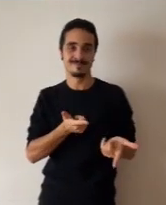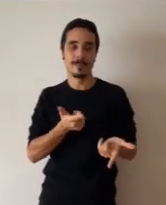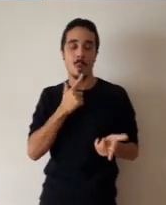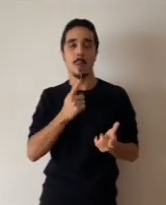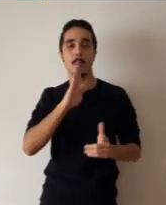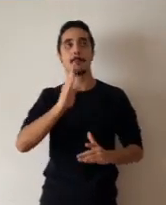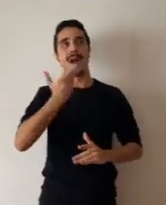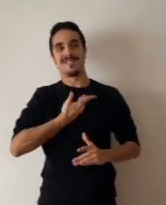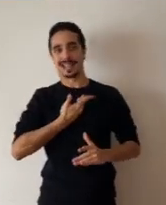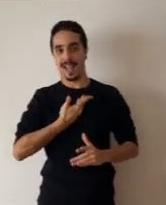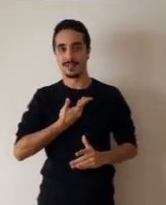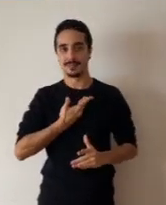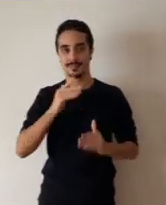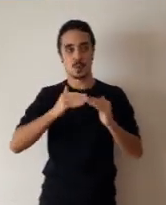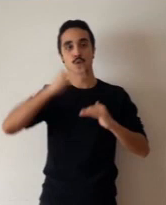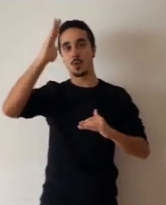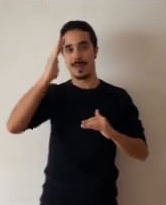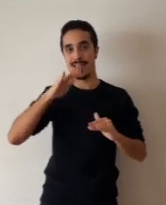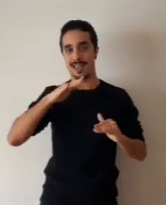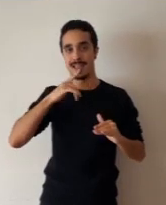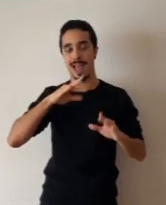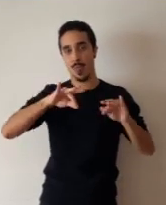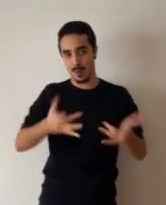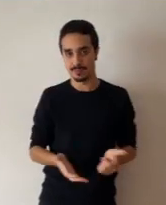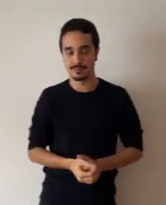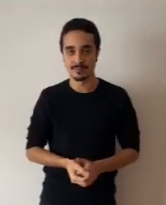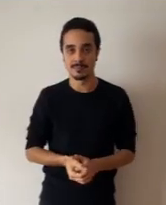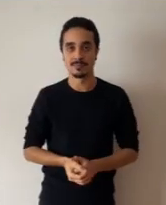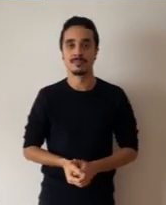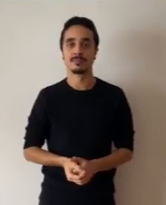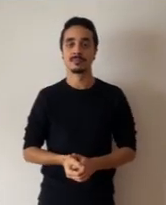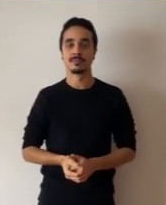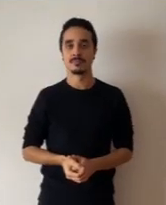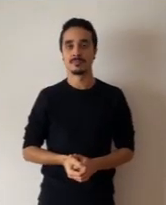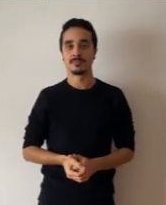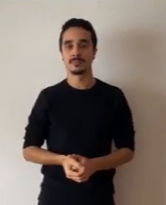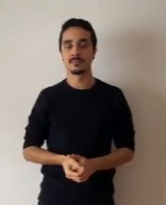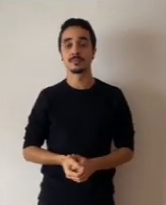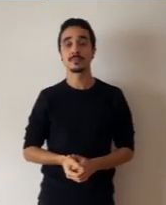infeccioso el que está provocando las subidas de las glucosas.